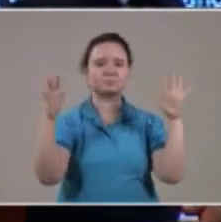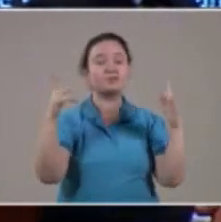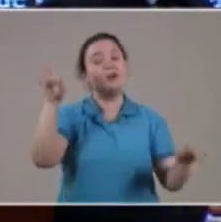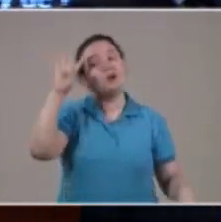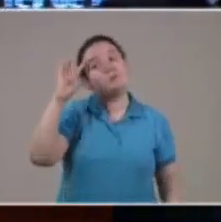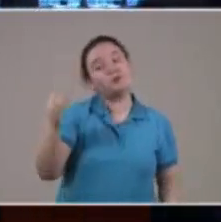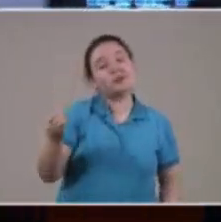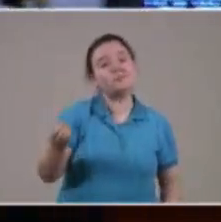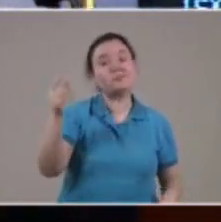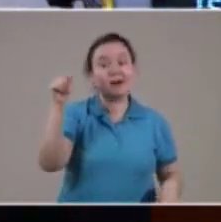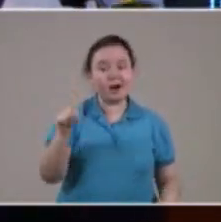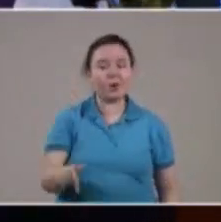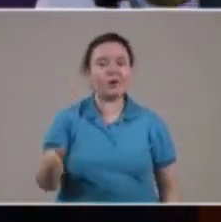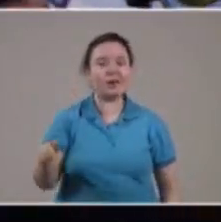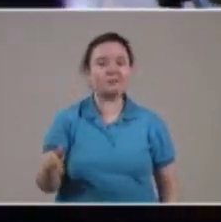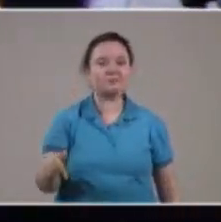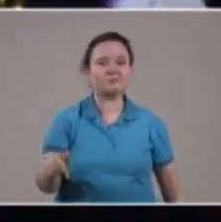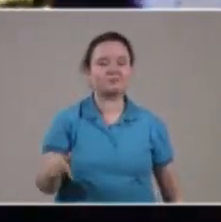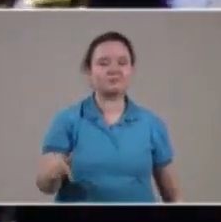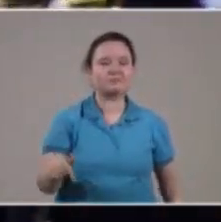Porque ahora,